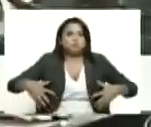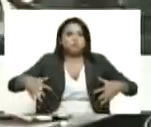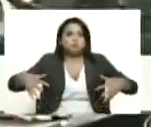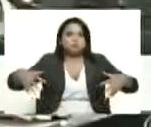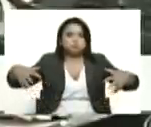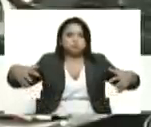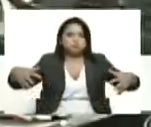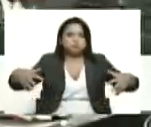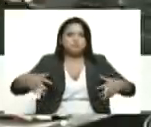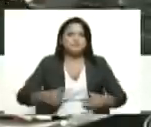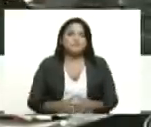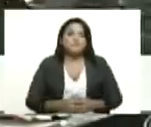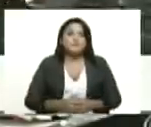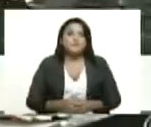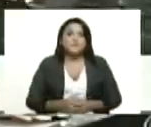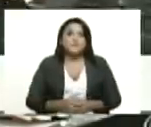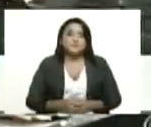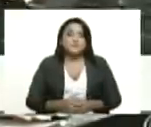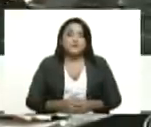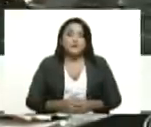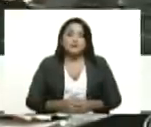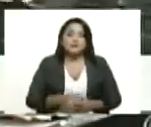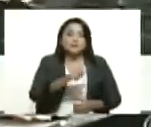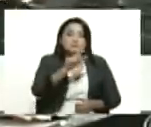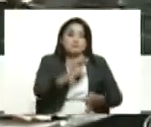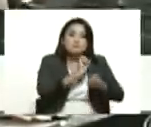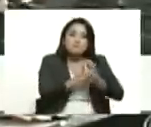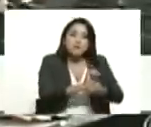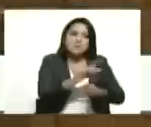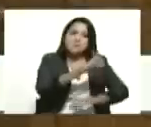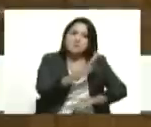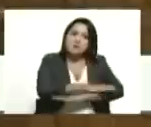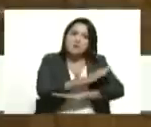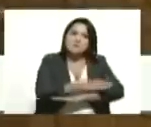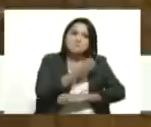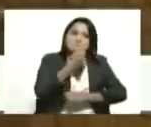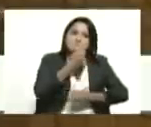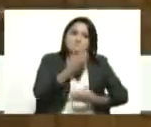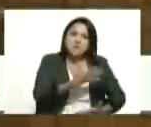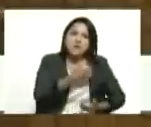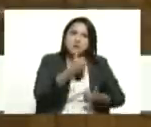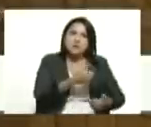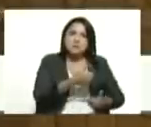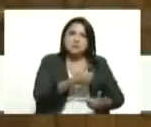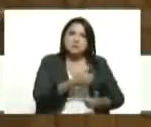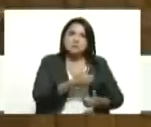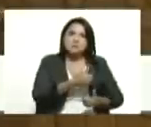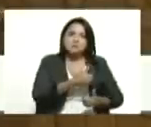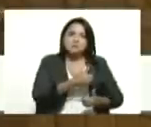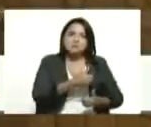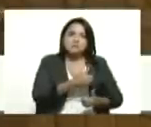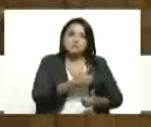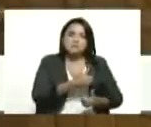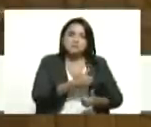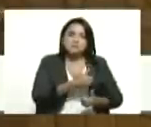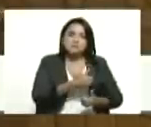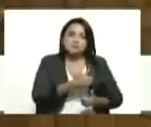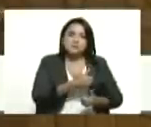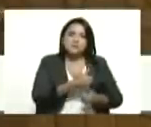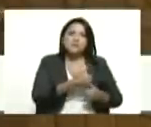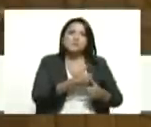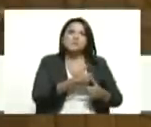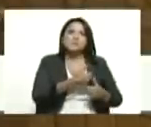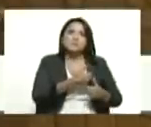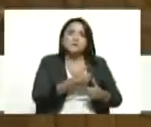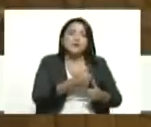Y si usted lo mete preso y el tipo se porta bien y se acoge a una cosa que llaman delación, en